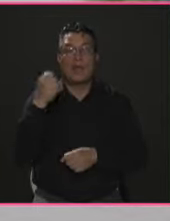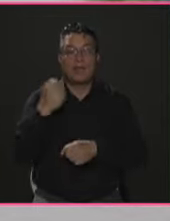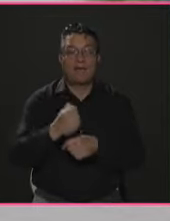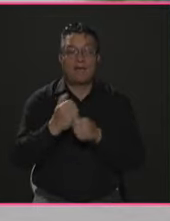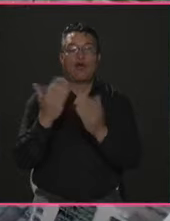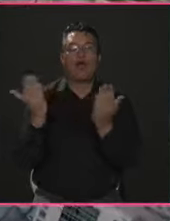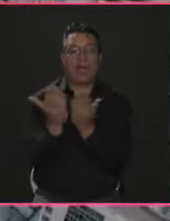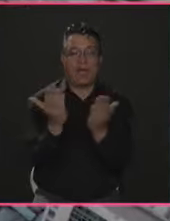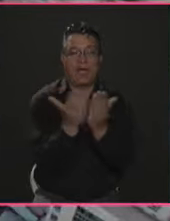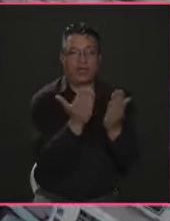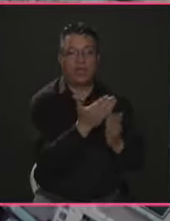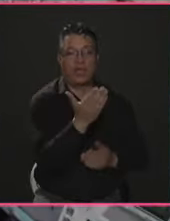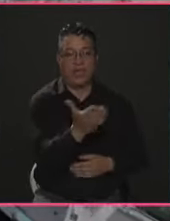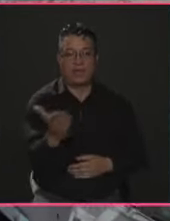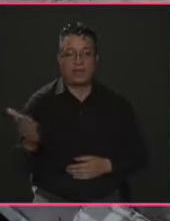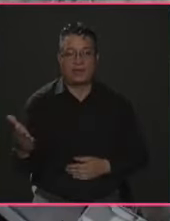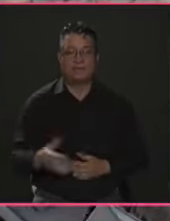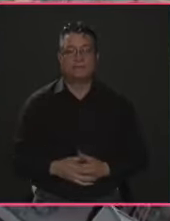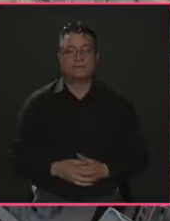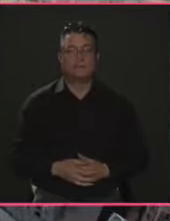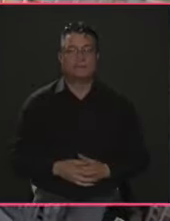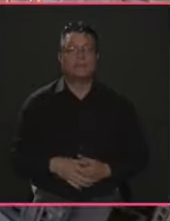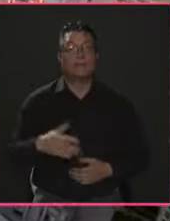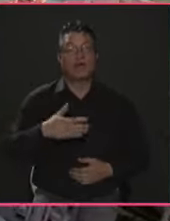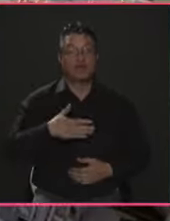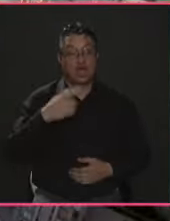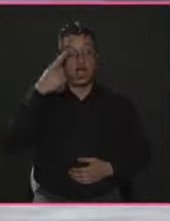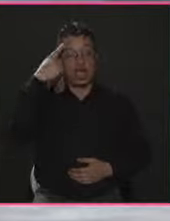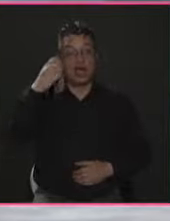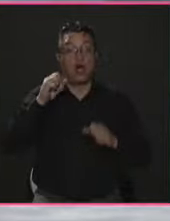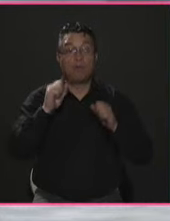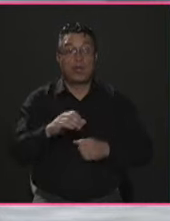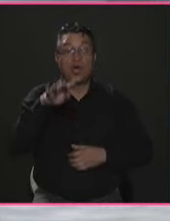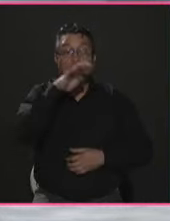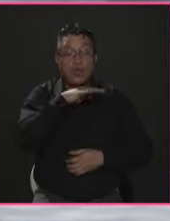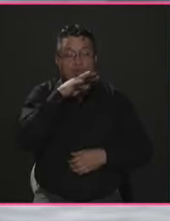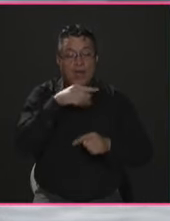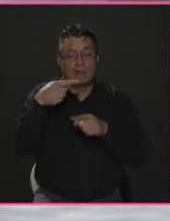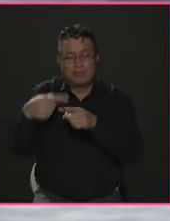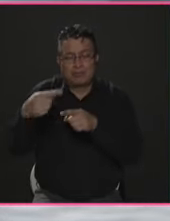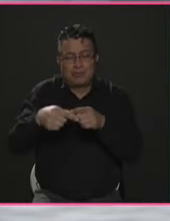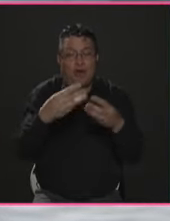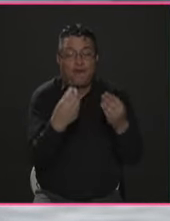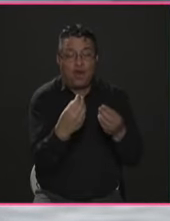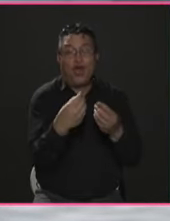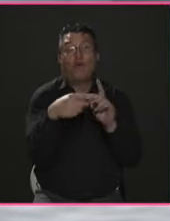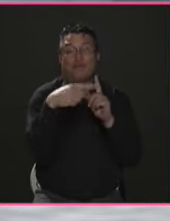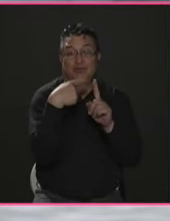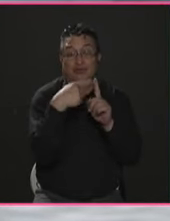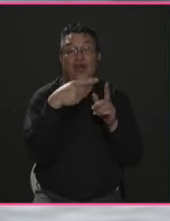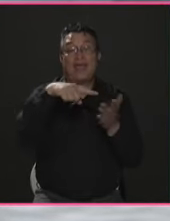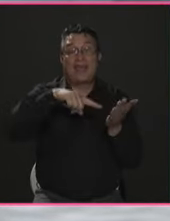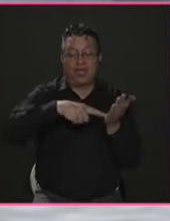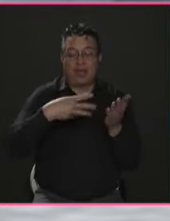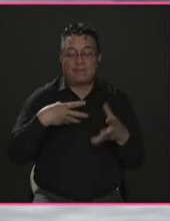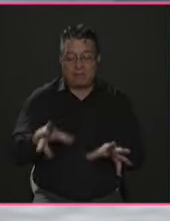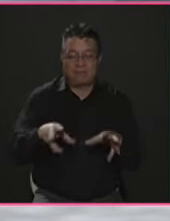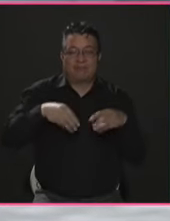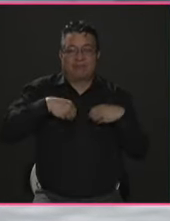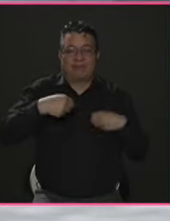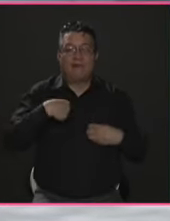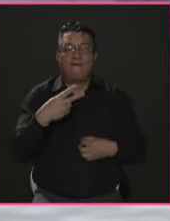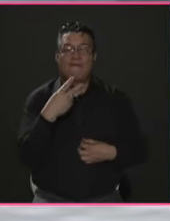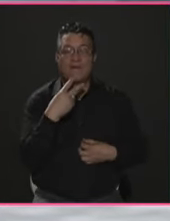de los estudiantes yo creo que podemos usar todo lo bueno de la tecnología porque obviamente ya es parte de nuestra vida pero de una